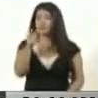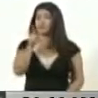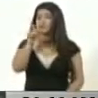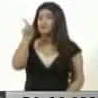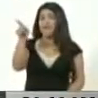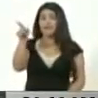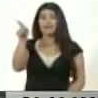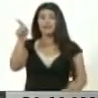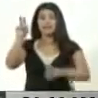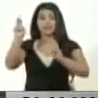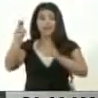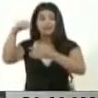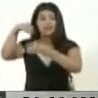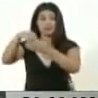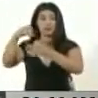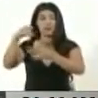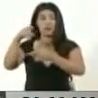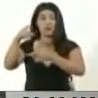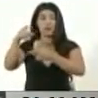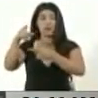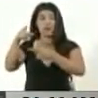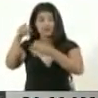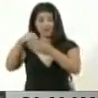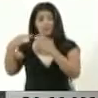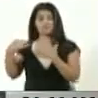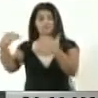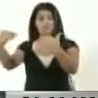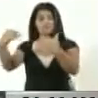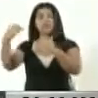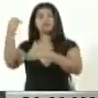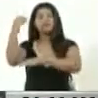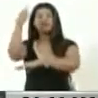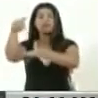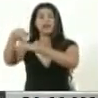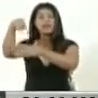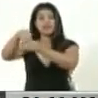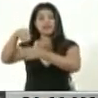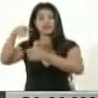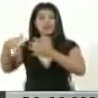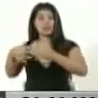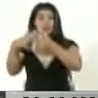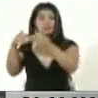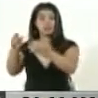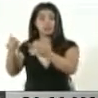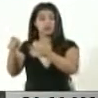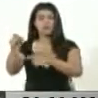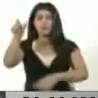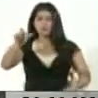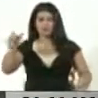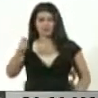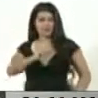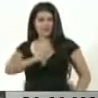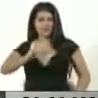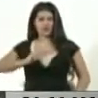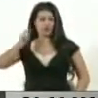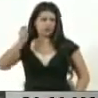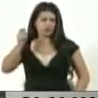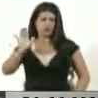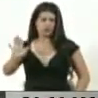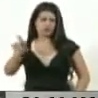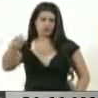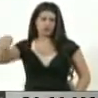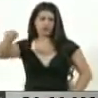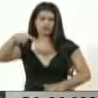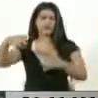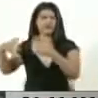legislativo de Estados Unidos, ¿verdad? Estos senadores, estos congresistas que son conocidos, harto conocidos,